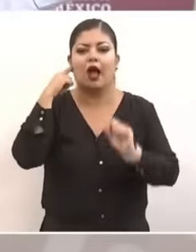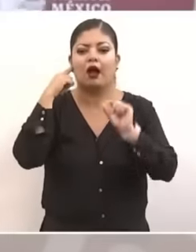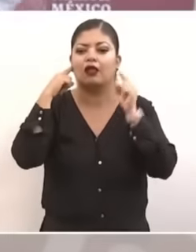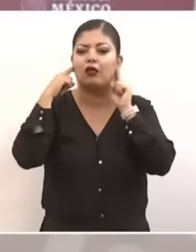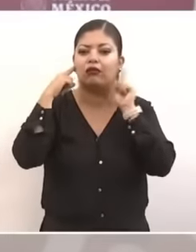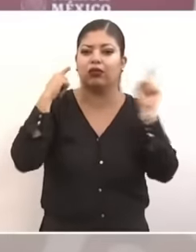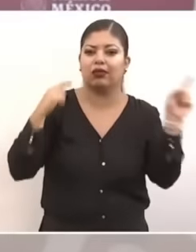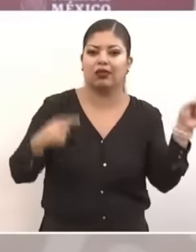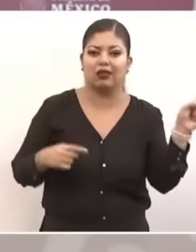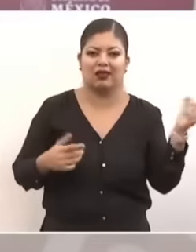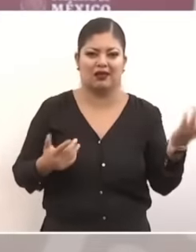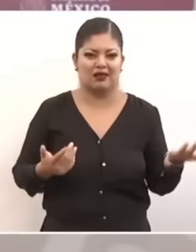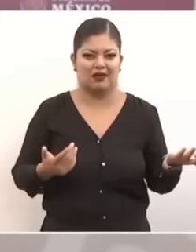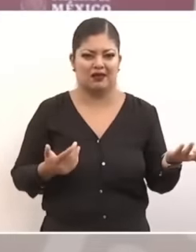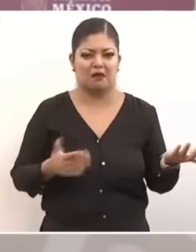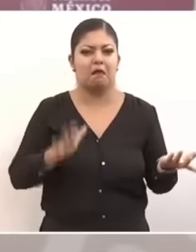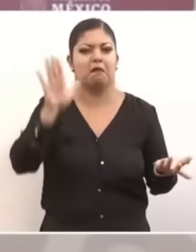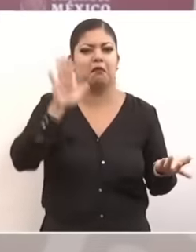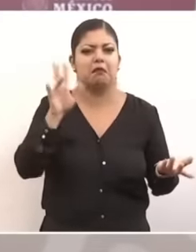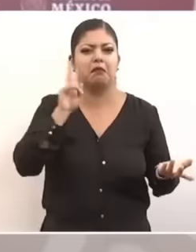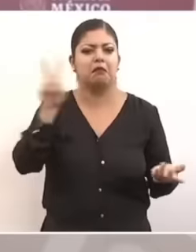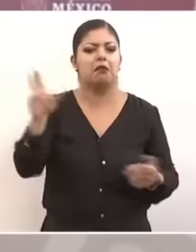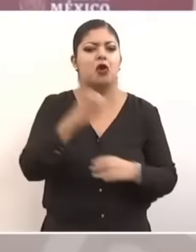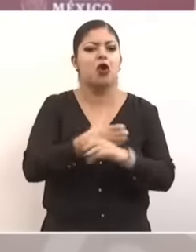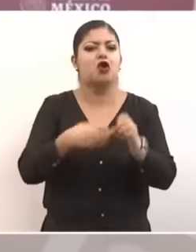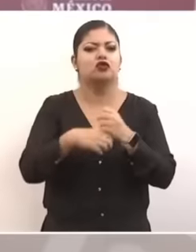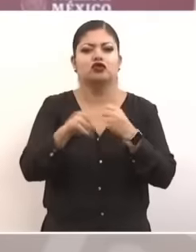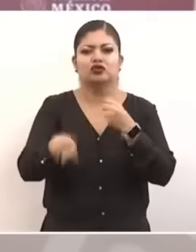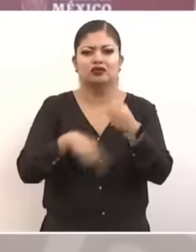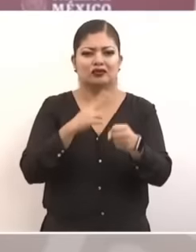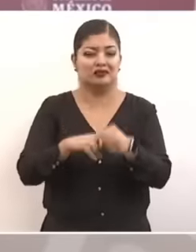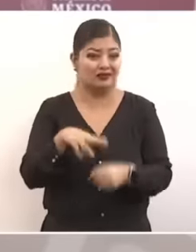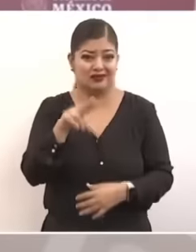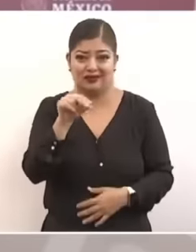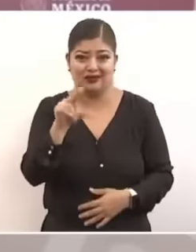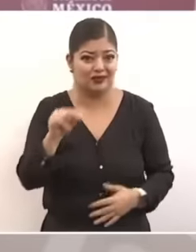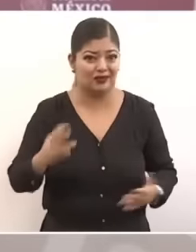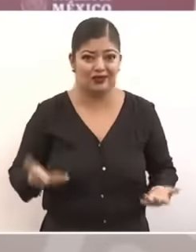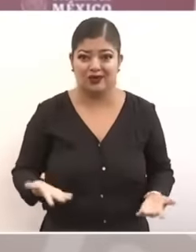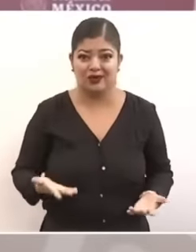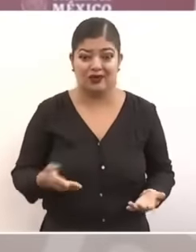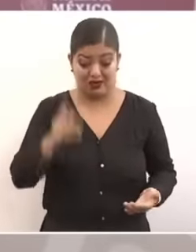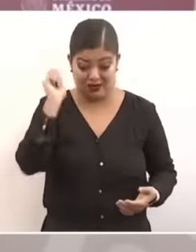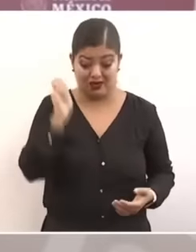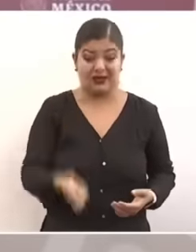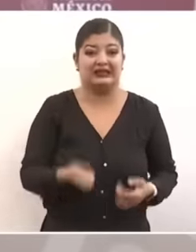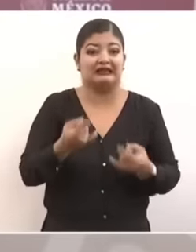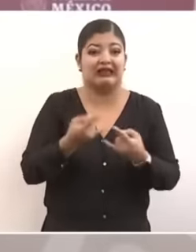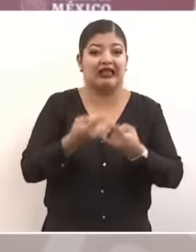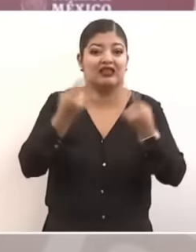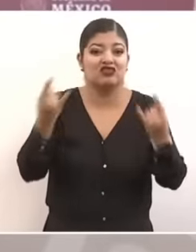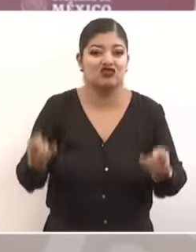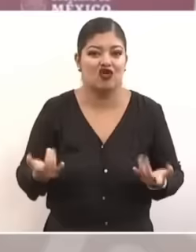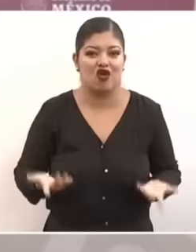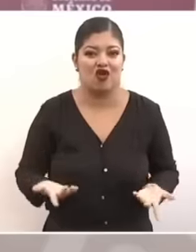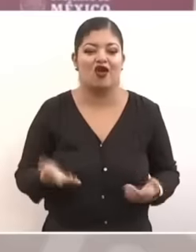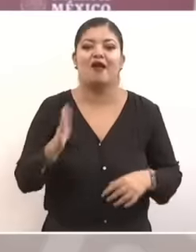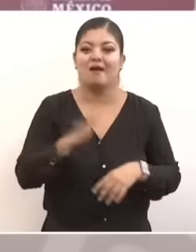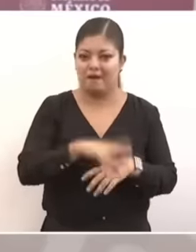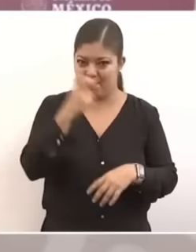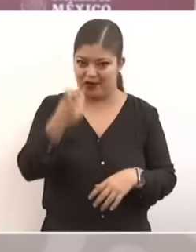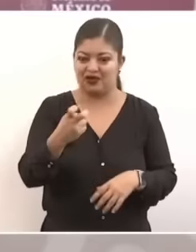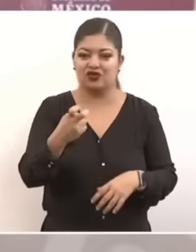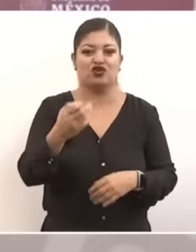por el otro. Se ve como una cosa normal. No, es histórico. Entonces, por eso